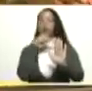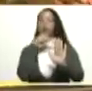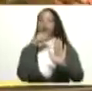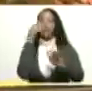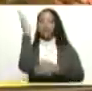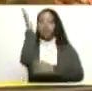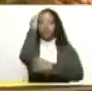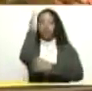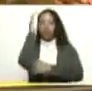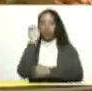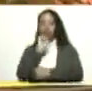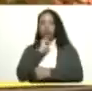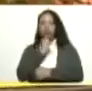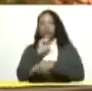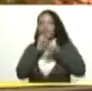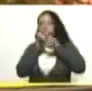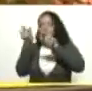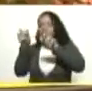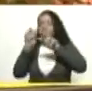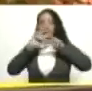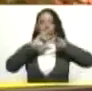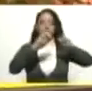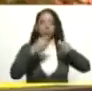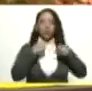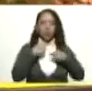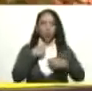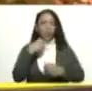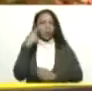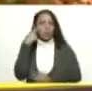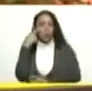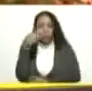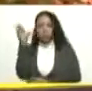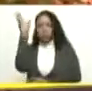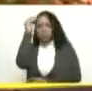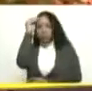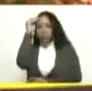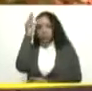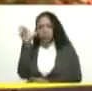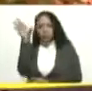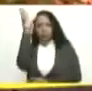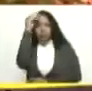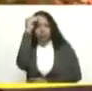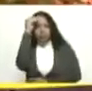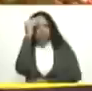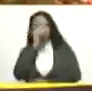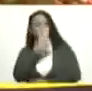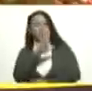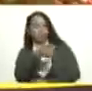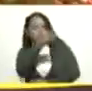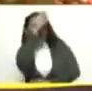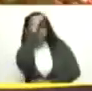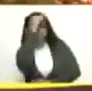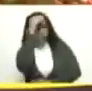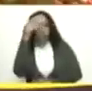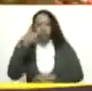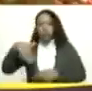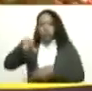conociendo en secreto las investigaciones, venía yo imbuido, cargado de toda esta fuerza, de toda esta